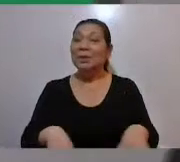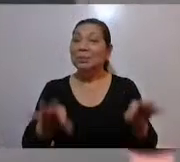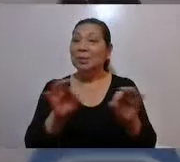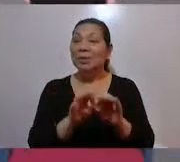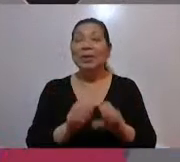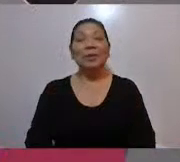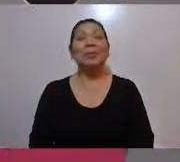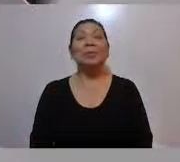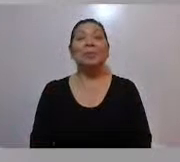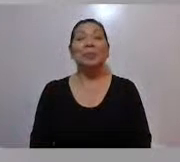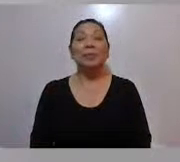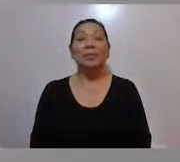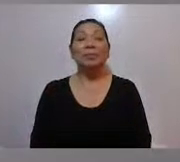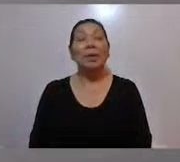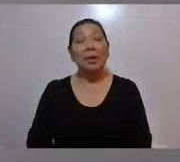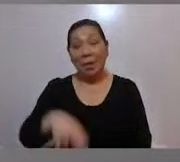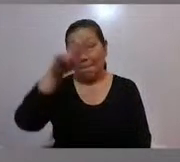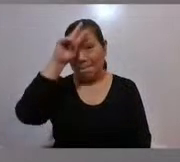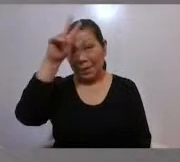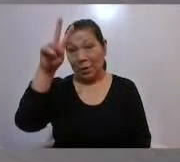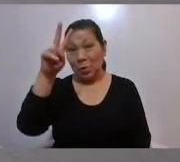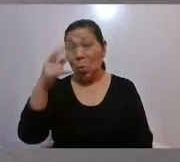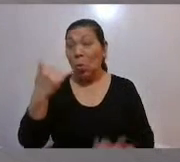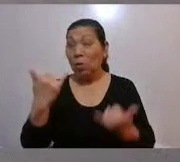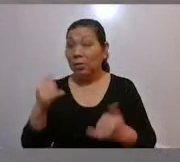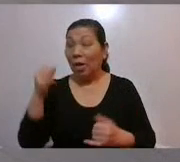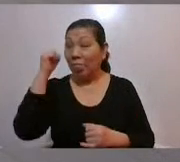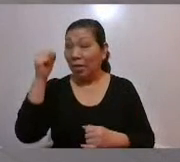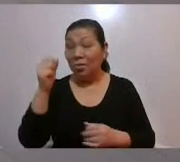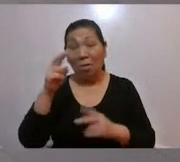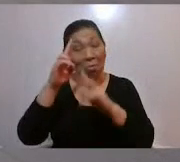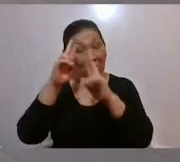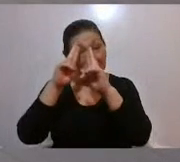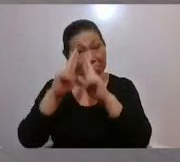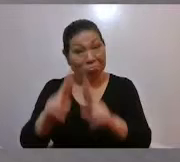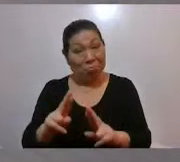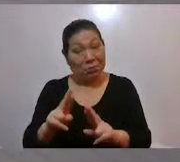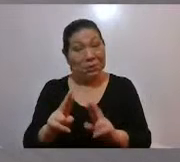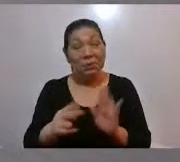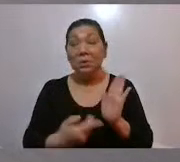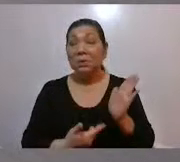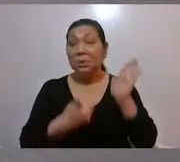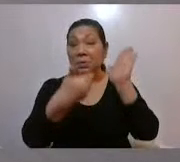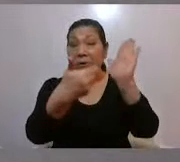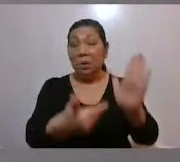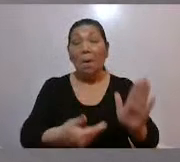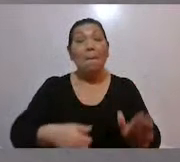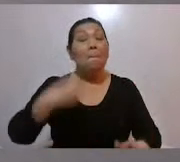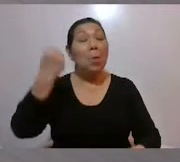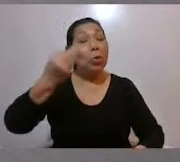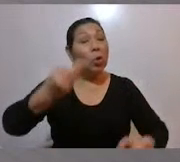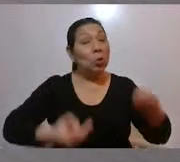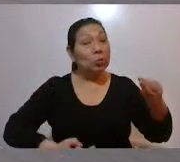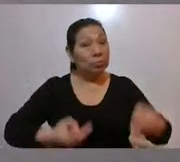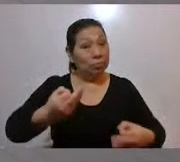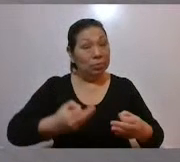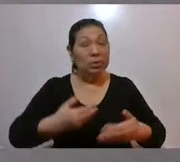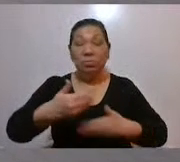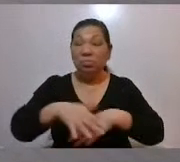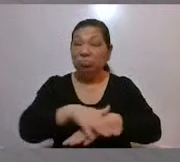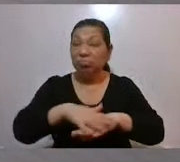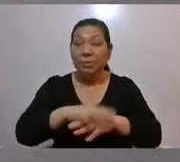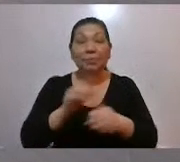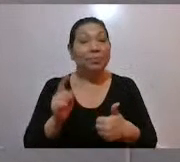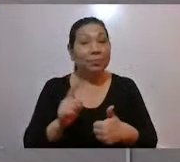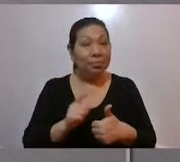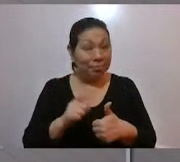derechos fundamentales. En Perú, cuando alguno de esos derechos es vulnerado, podemos presentar ante el Poder Judicial varios